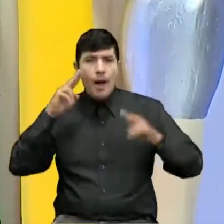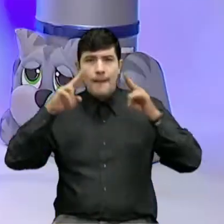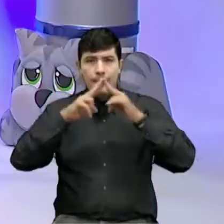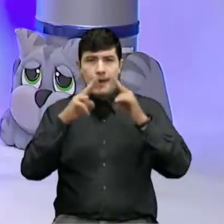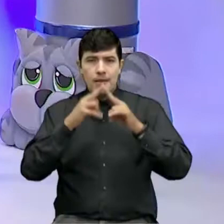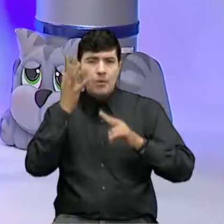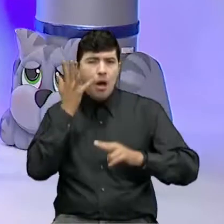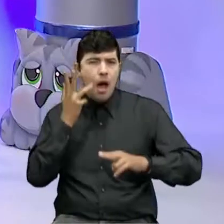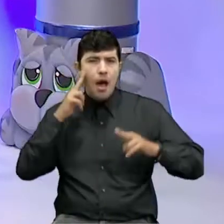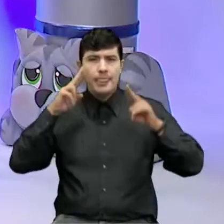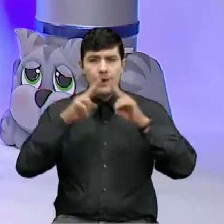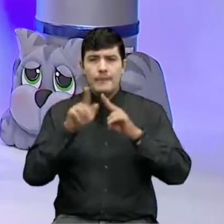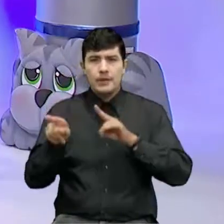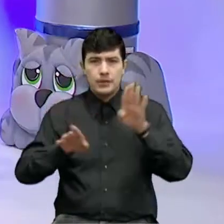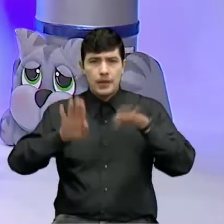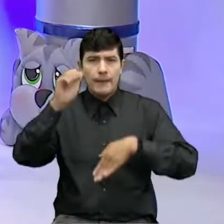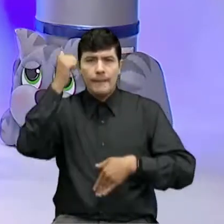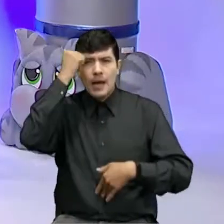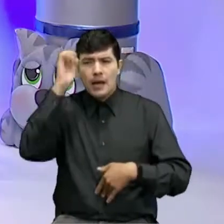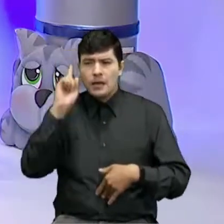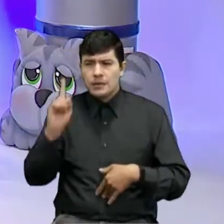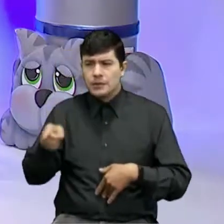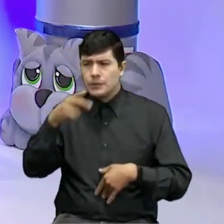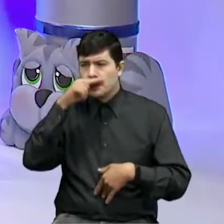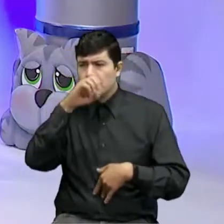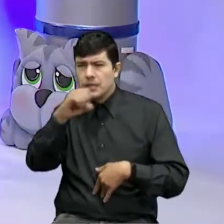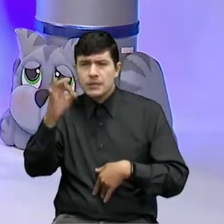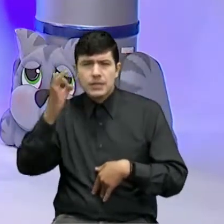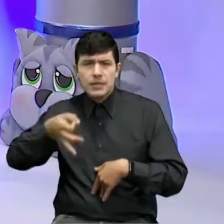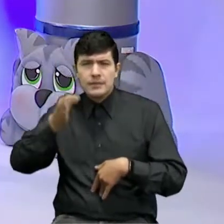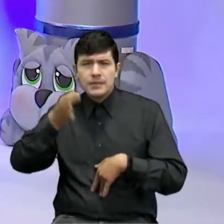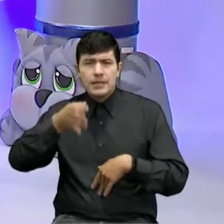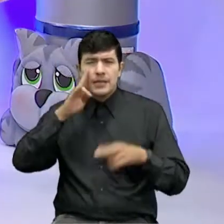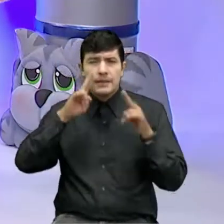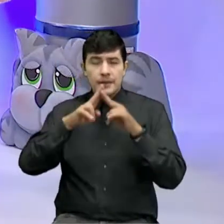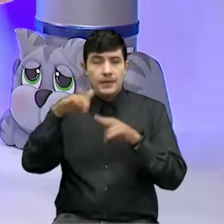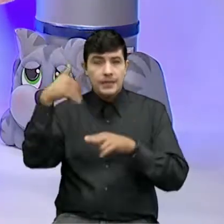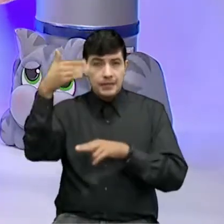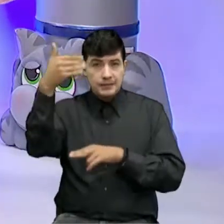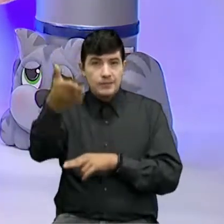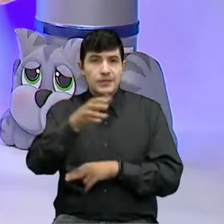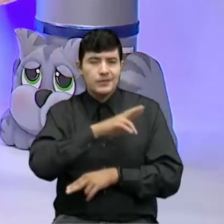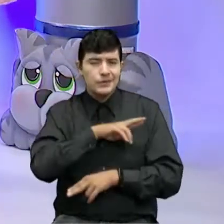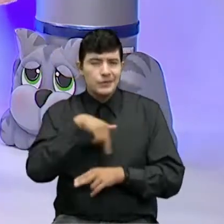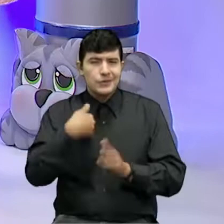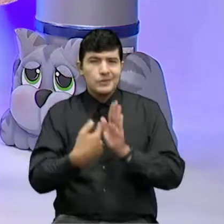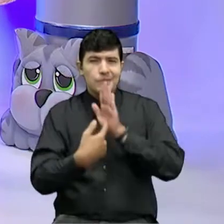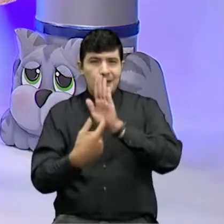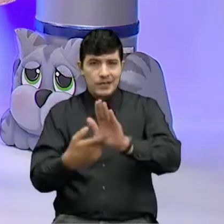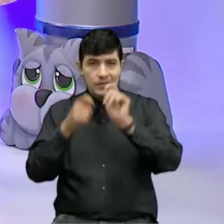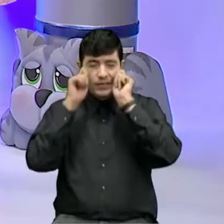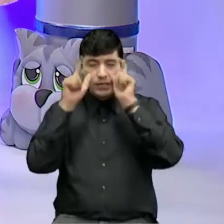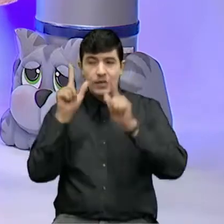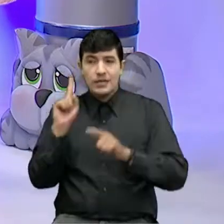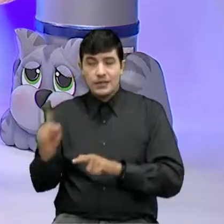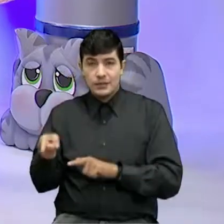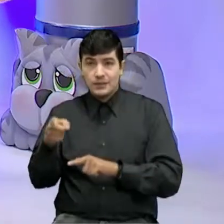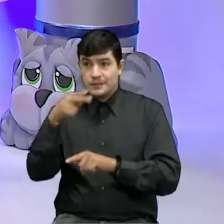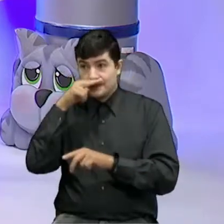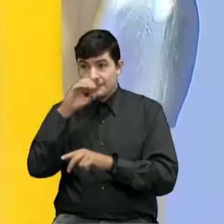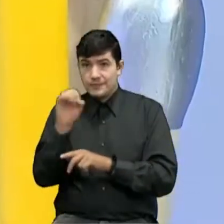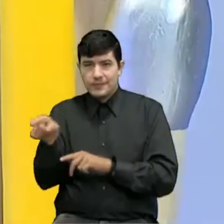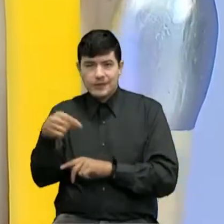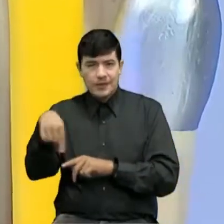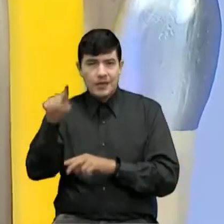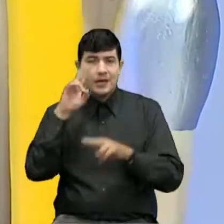¿sí?, de Presente Profe, ¿no? Él está allí súper conectado. De hecho, más adelante les tenemos una sorpresita a los televidentes con él para que